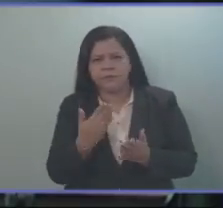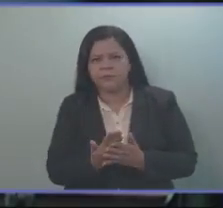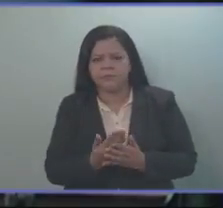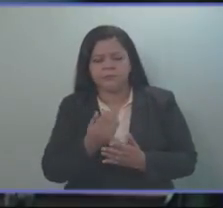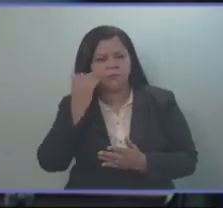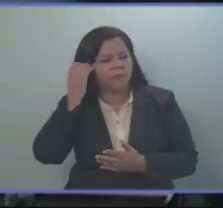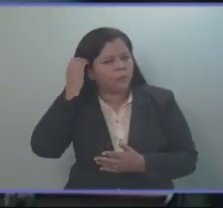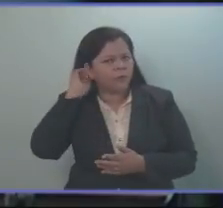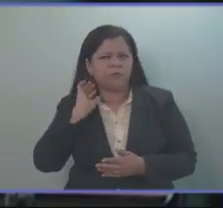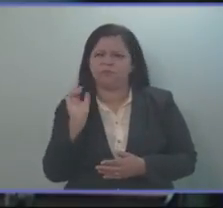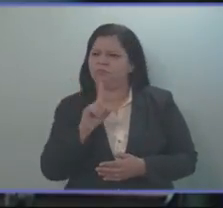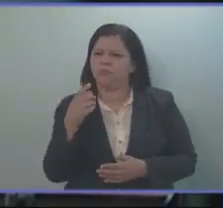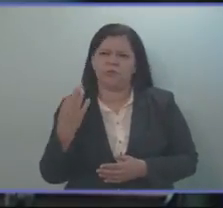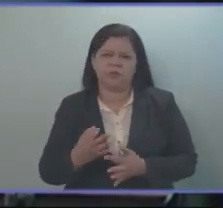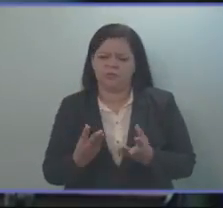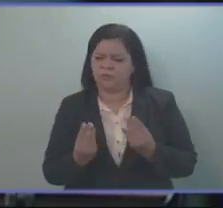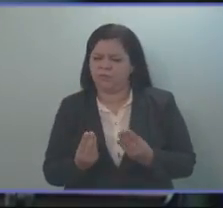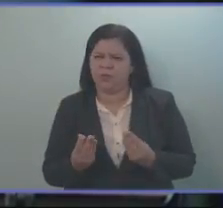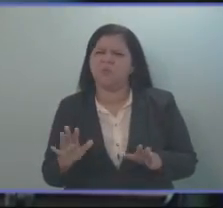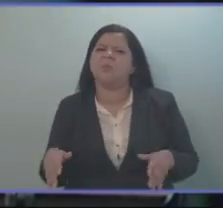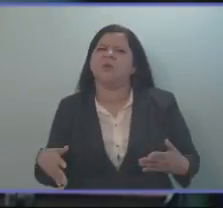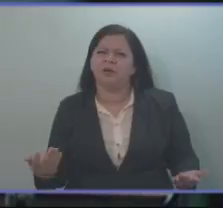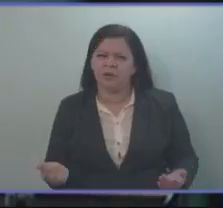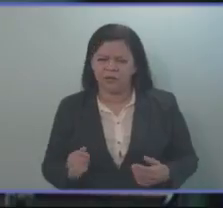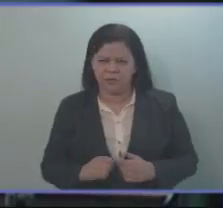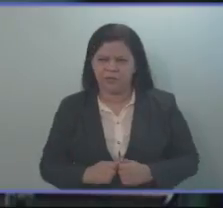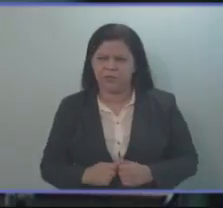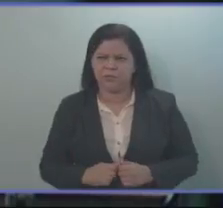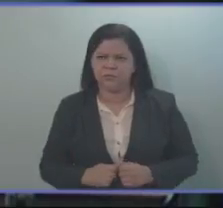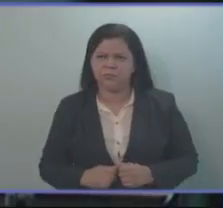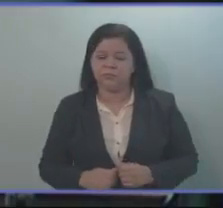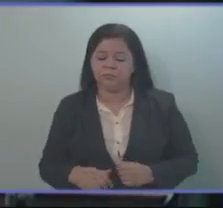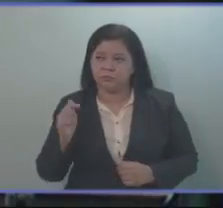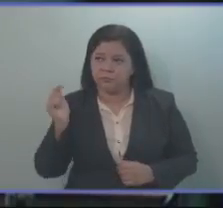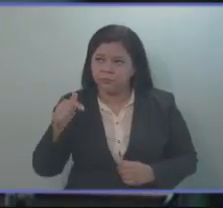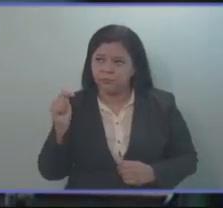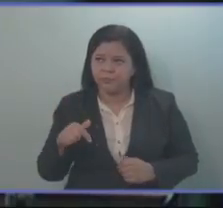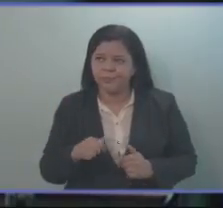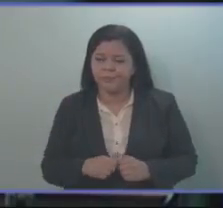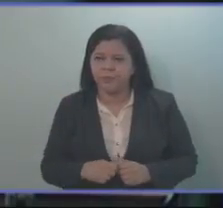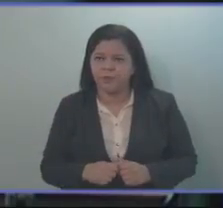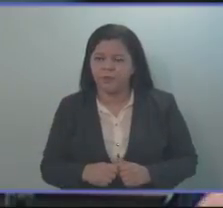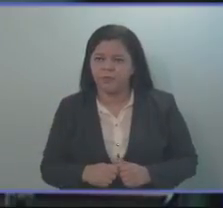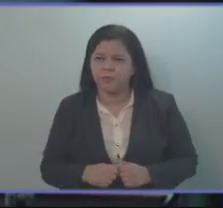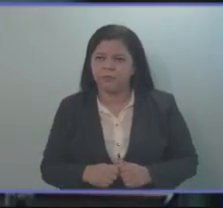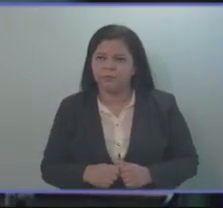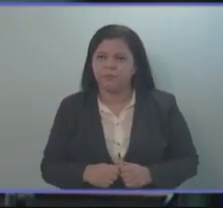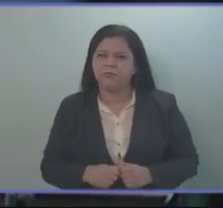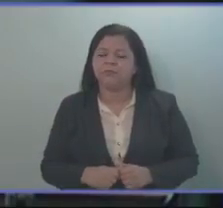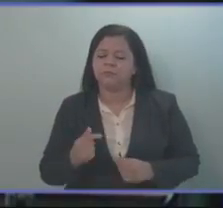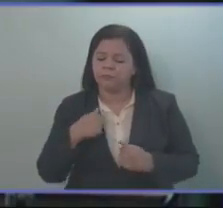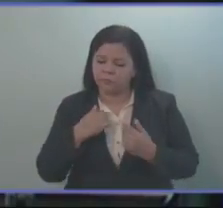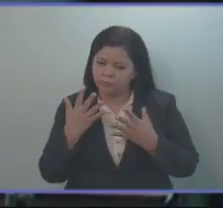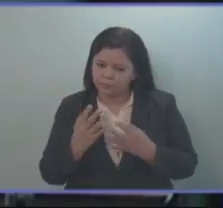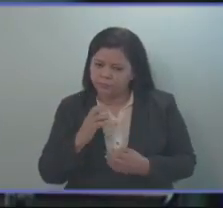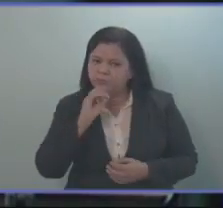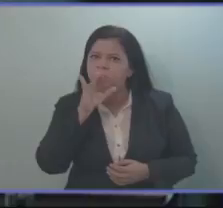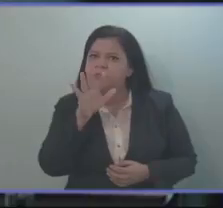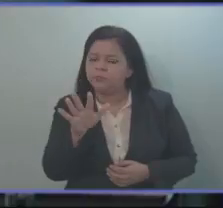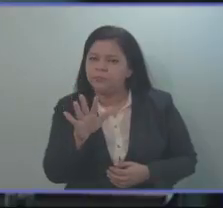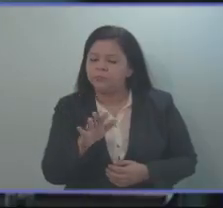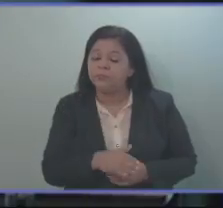No debemos tener miedo. ¿Cuál es el miedo? Y es por eso mismo, debo mencionar